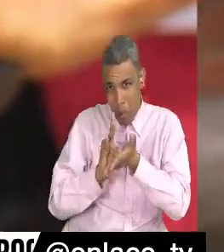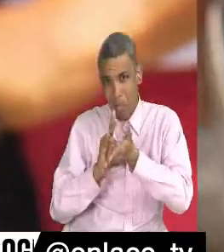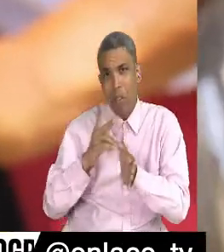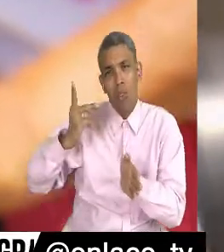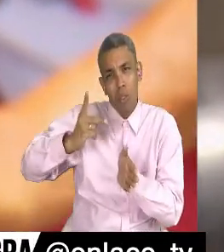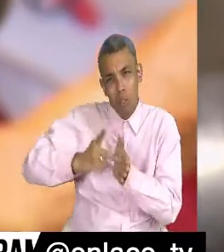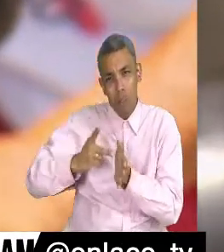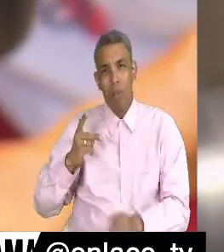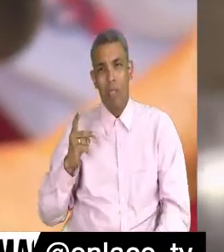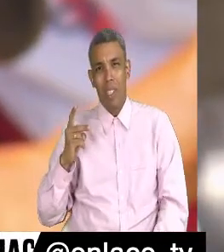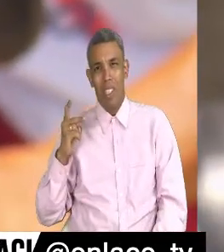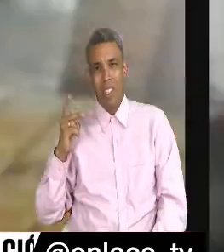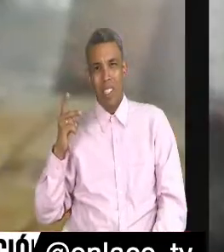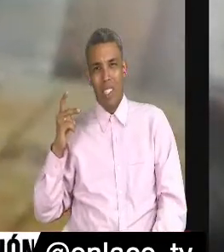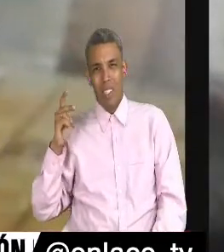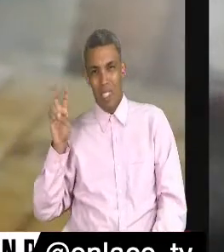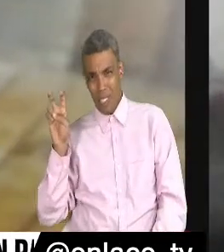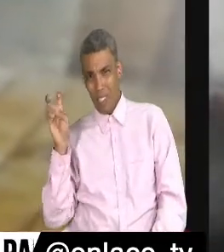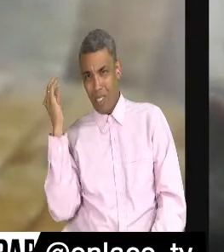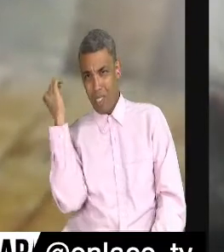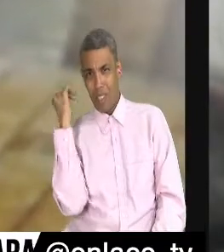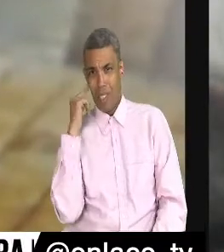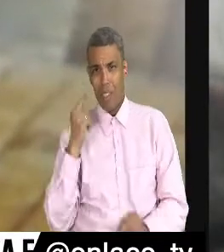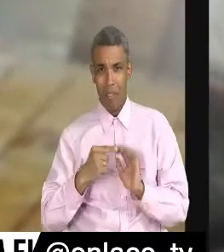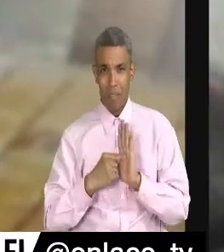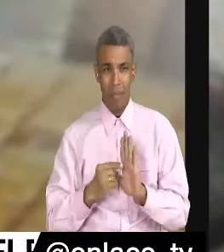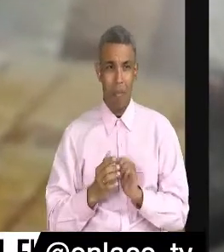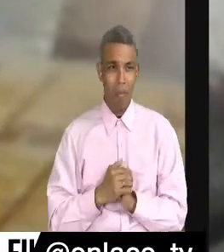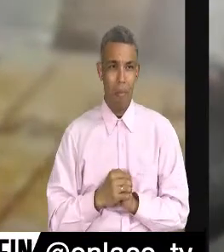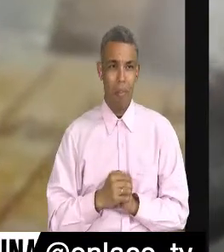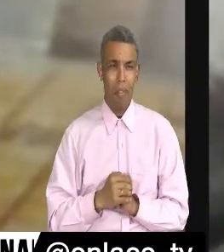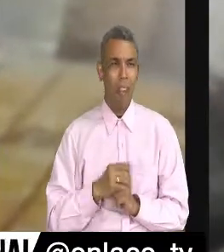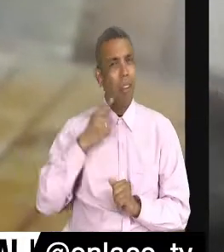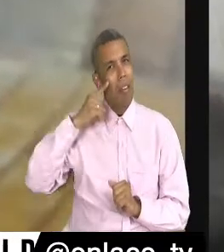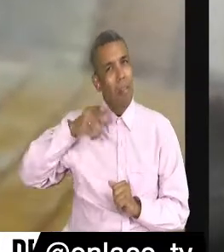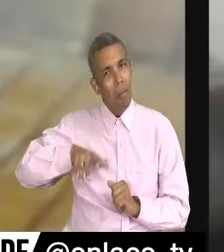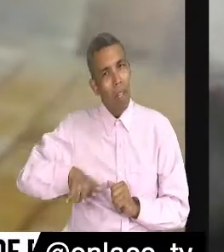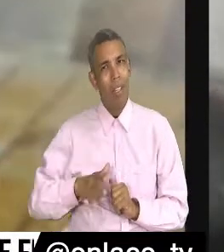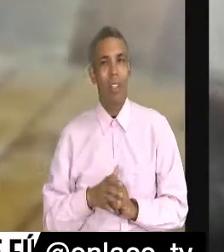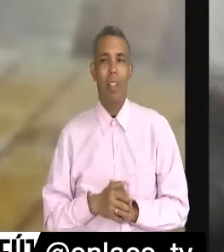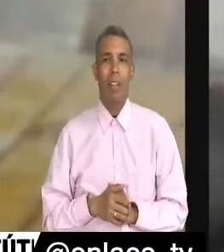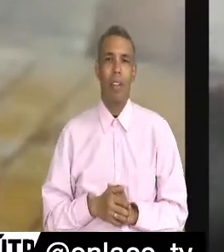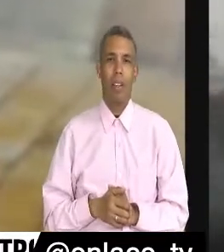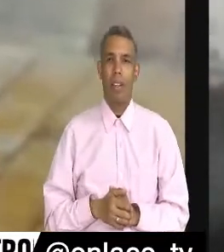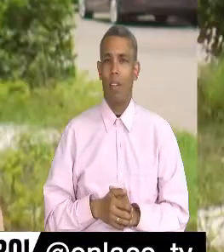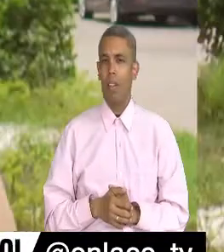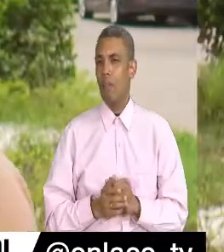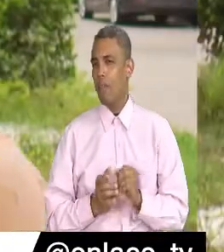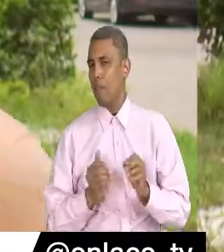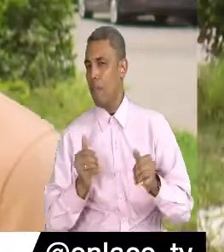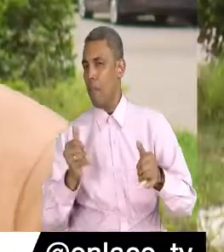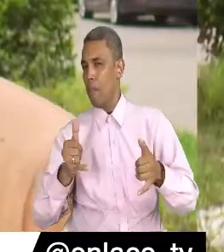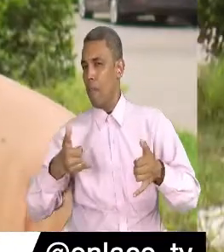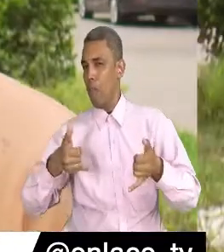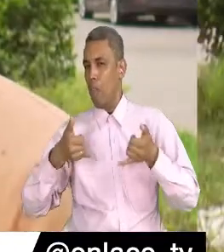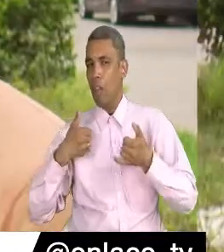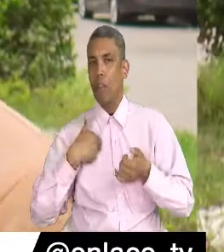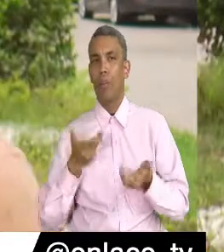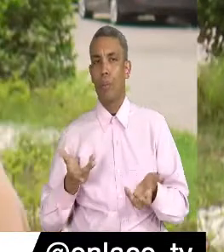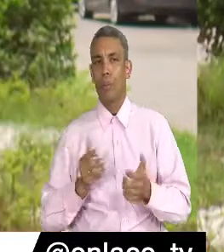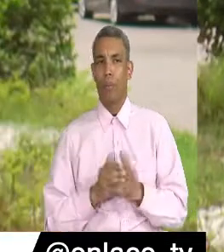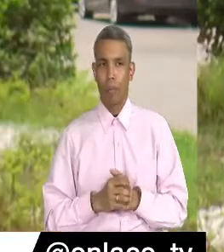KSF52. El sospechoso se hizo pasar al parecer como dueño de un restaurante para poder envolver a su víctima. Yo me voy convencido de que el señor era